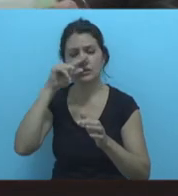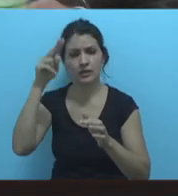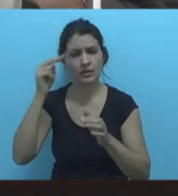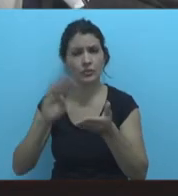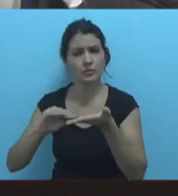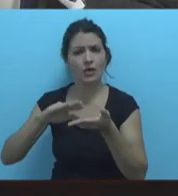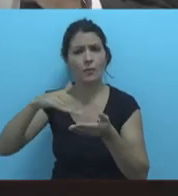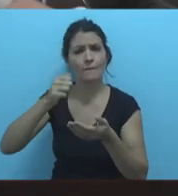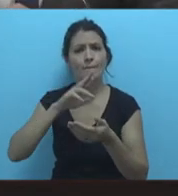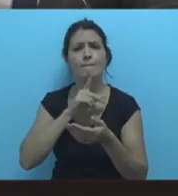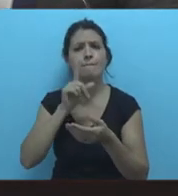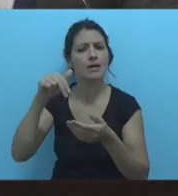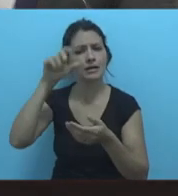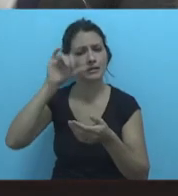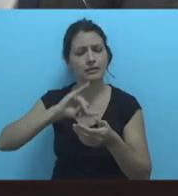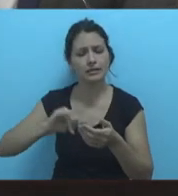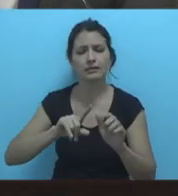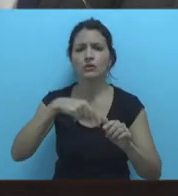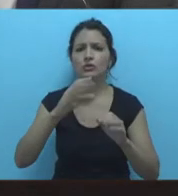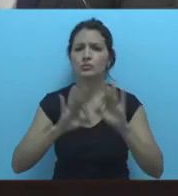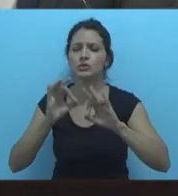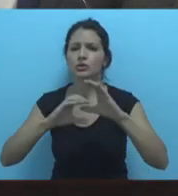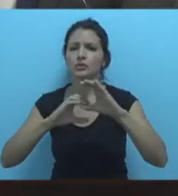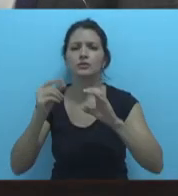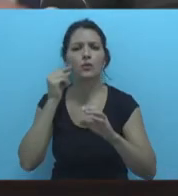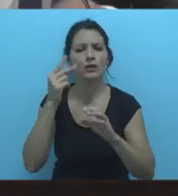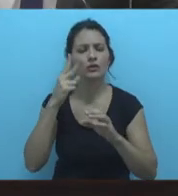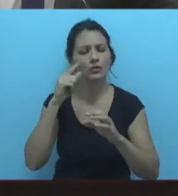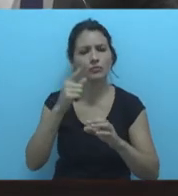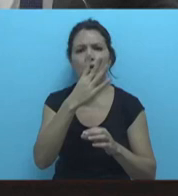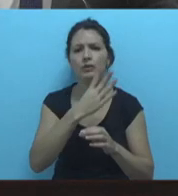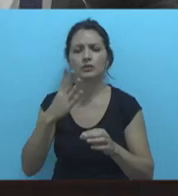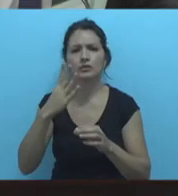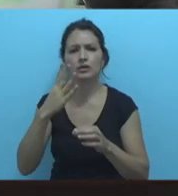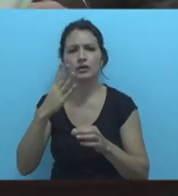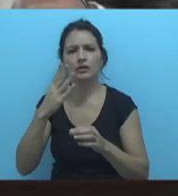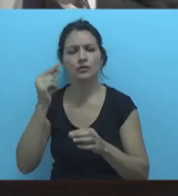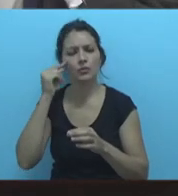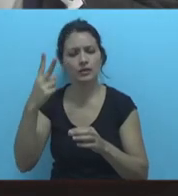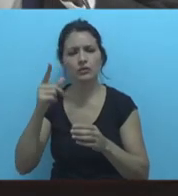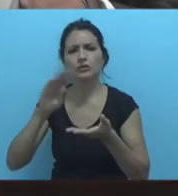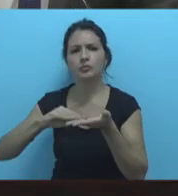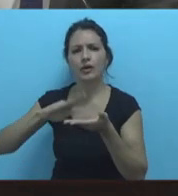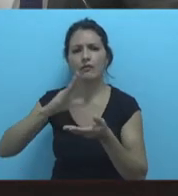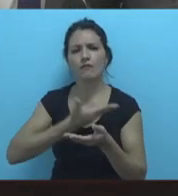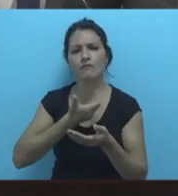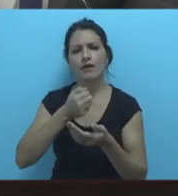41.579 del diputado Martínez, proyecto de comunicación 42.492 del diputado